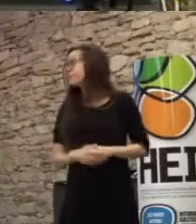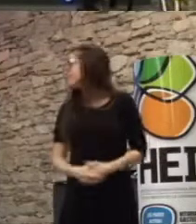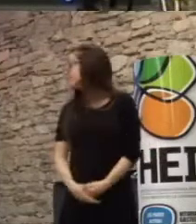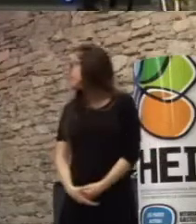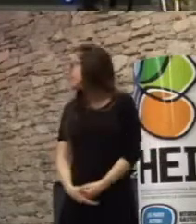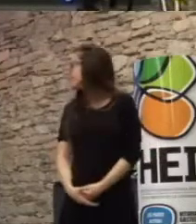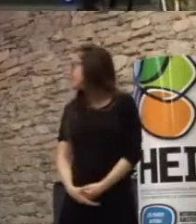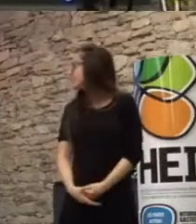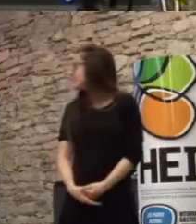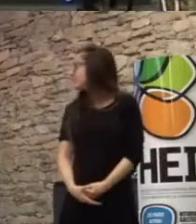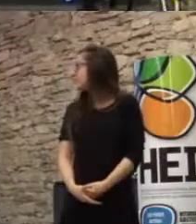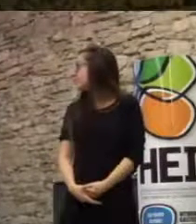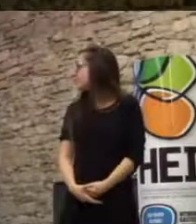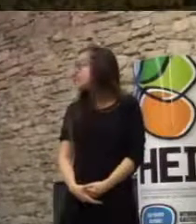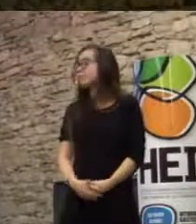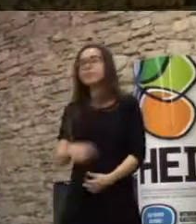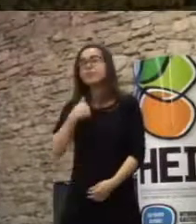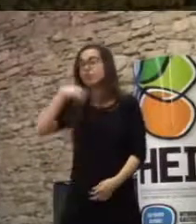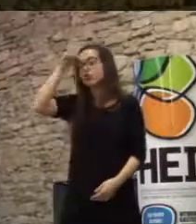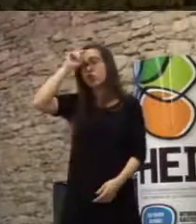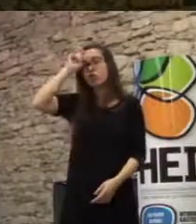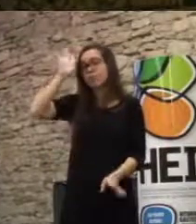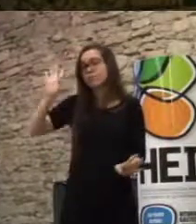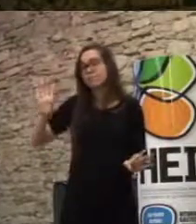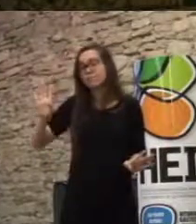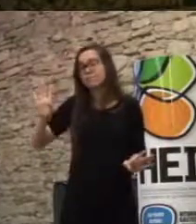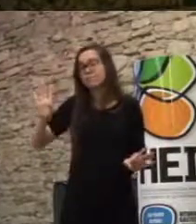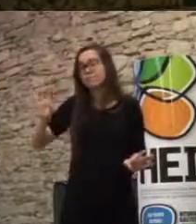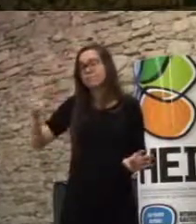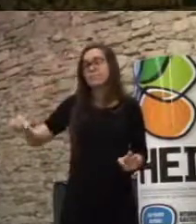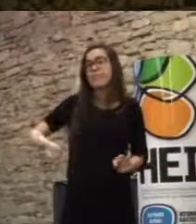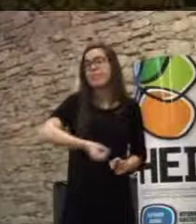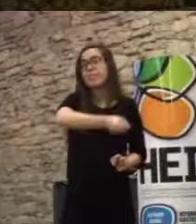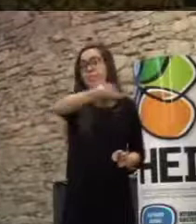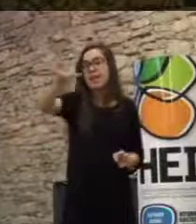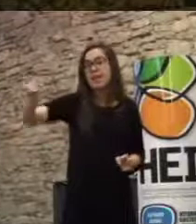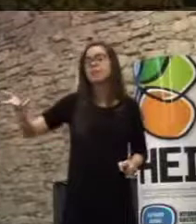yo no sé y nosotros